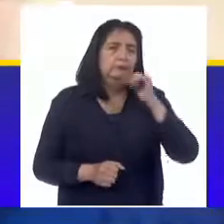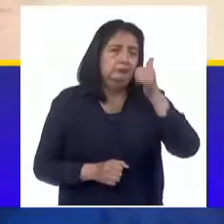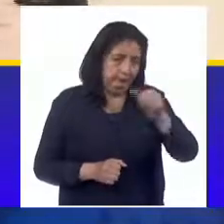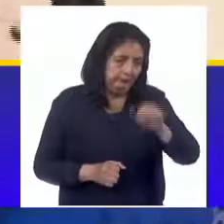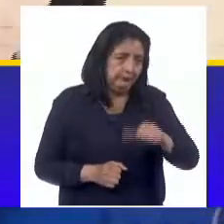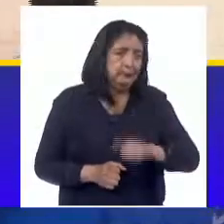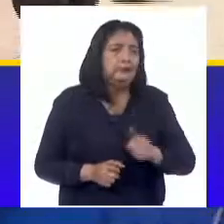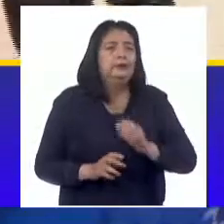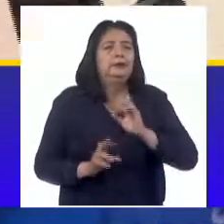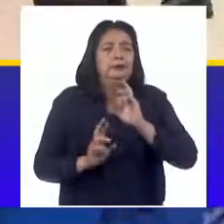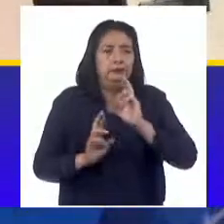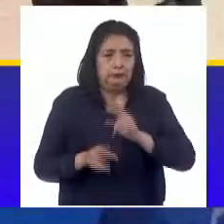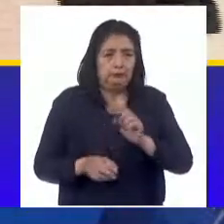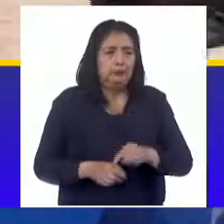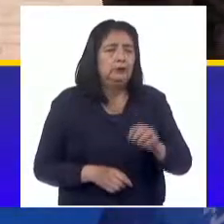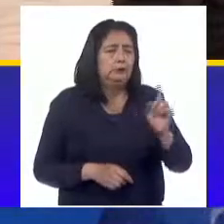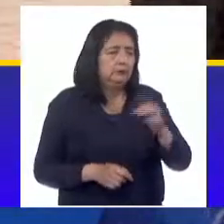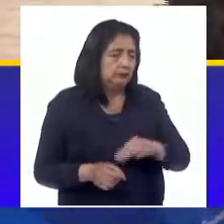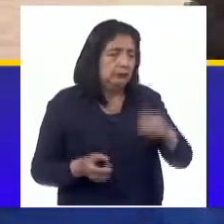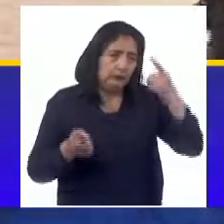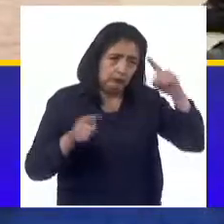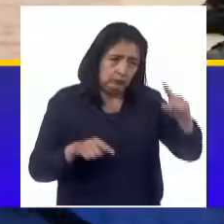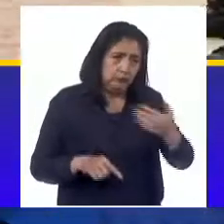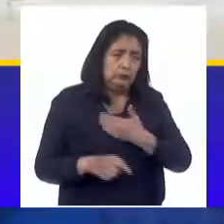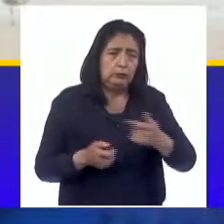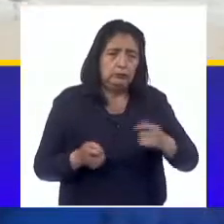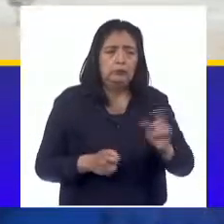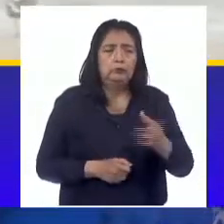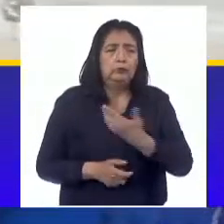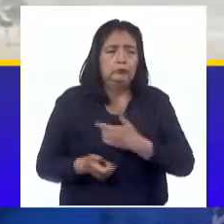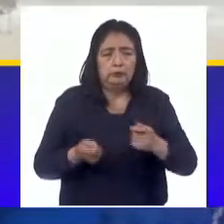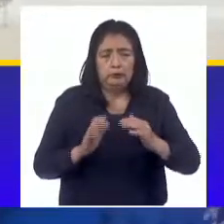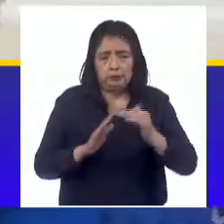mañana en la PCM, y va a haber el acuerdo del gobierno nacional con los gobiernos locales.